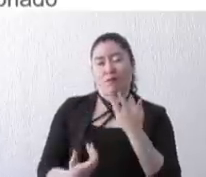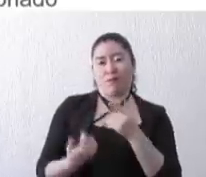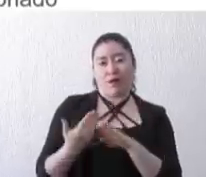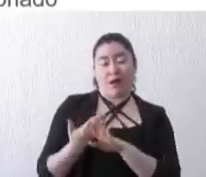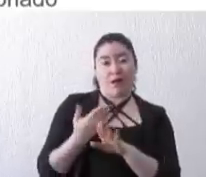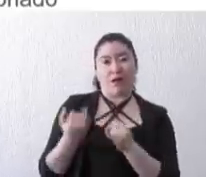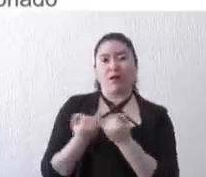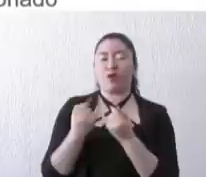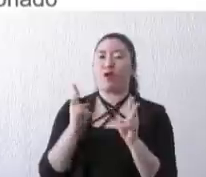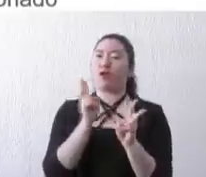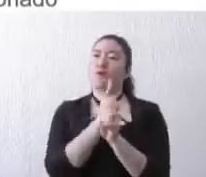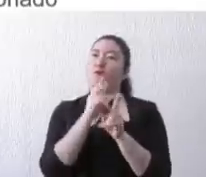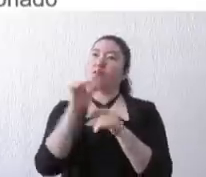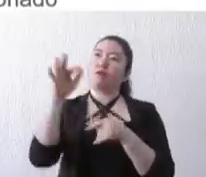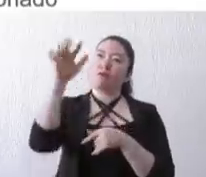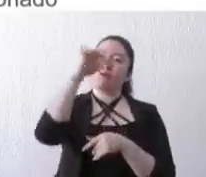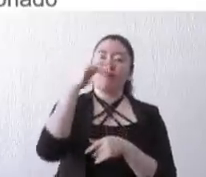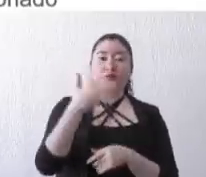tiene especificaciones